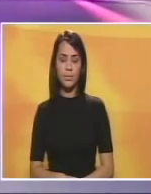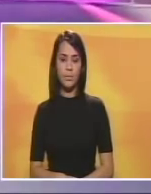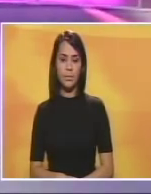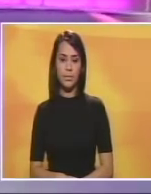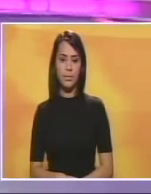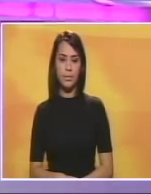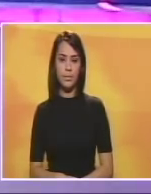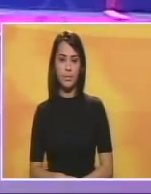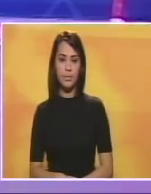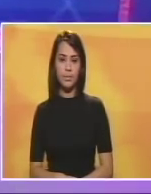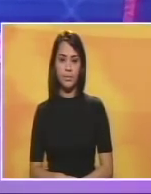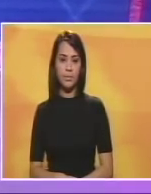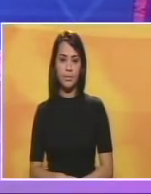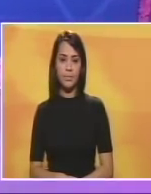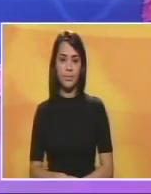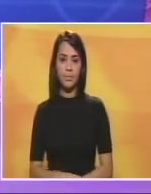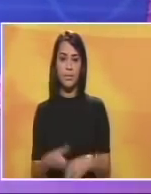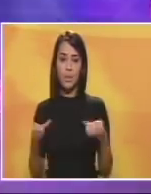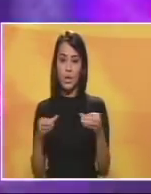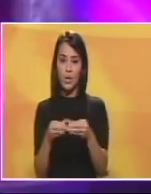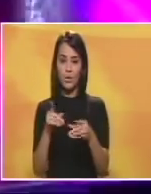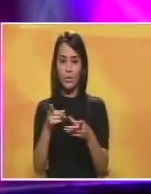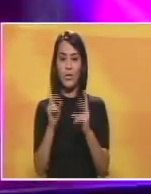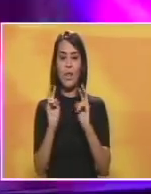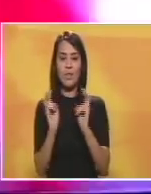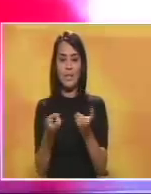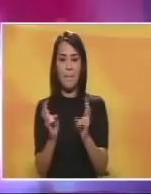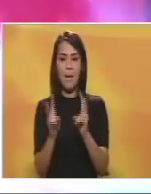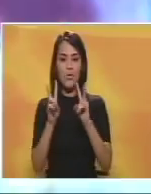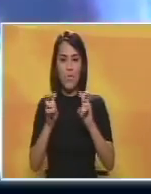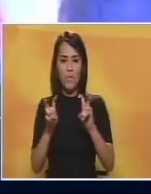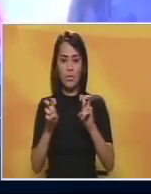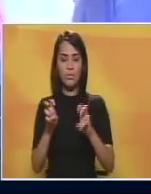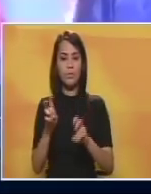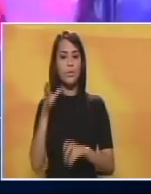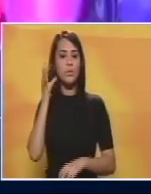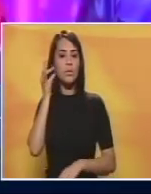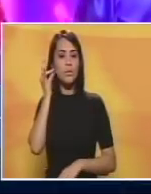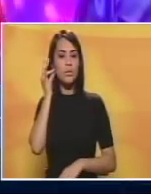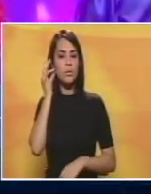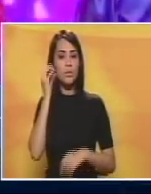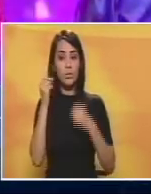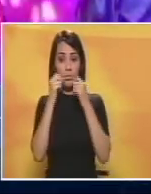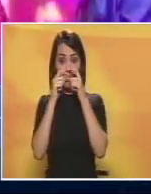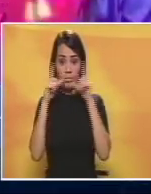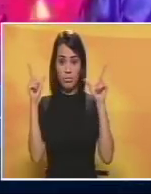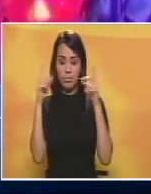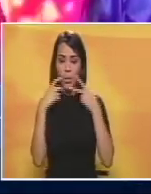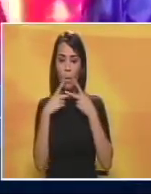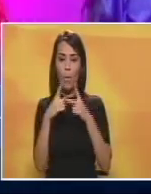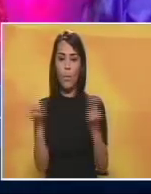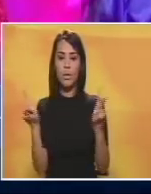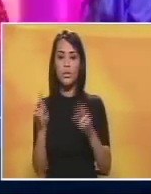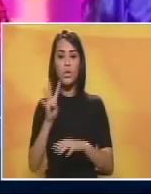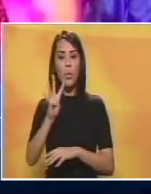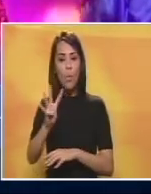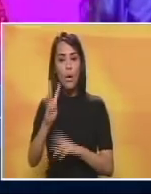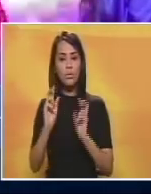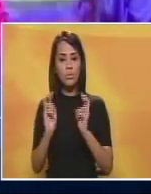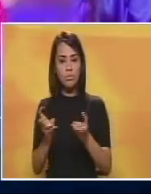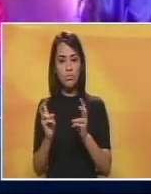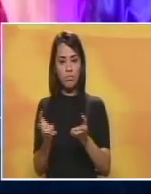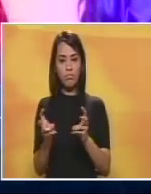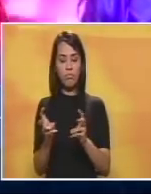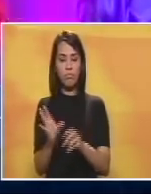Es el turno de Nicki Minaj y su nuevo disco. La cantante sorprendió a sus seguidores con el anuncio de la publicación de su cuarto álbum de